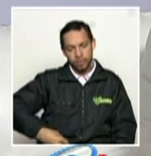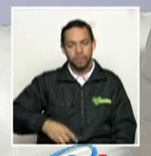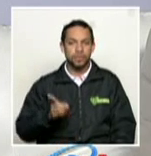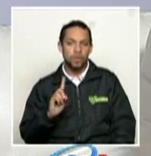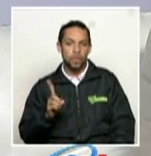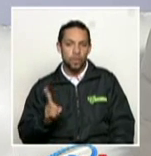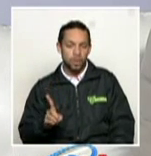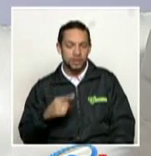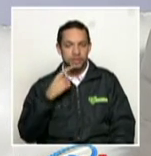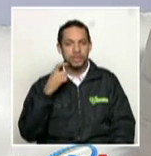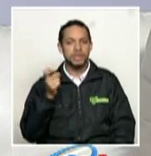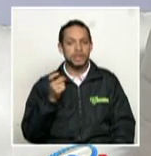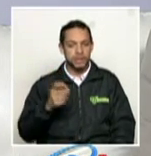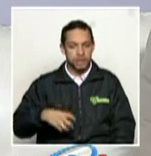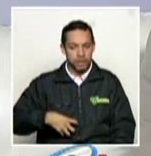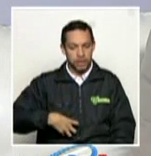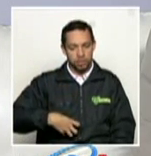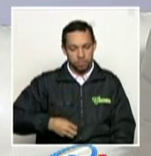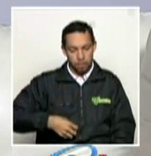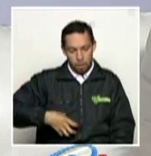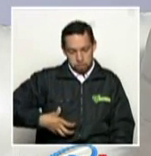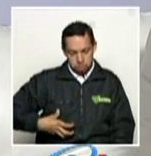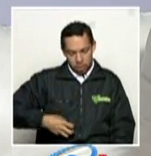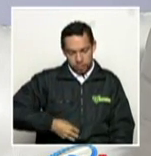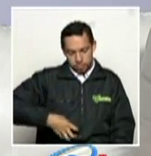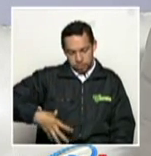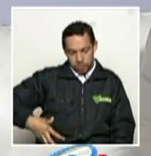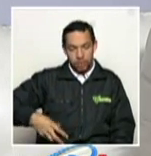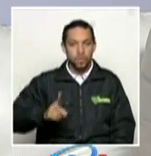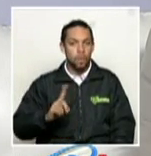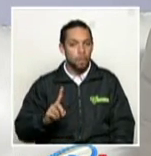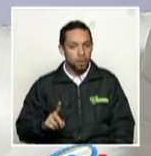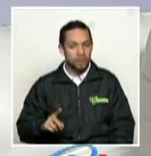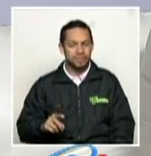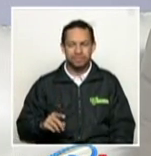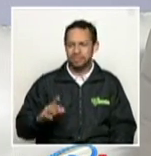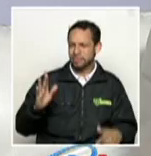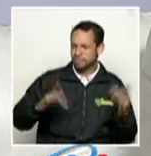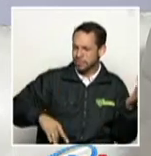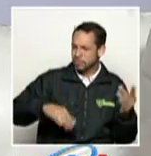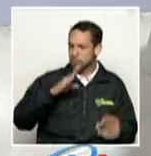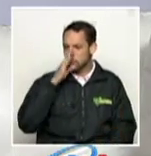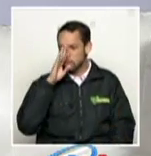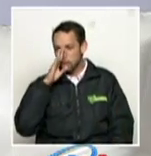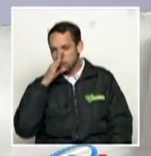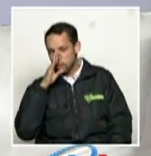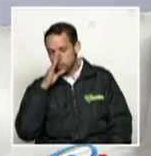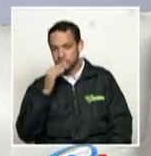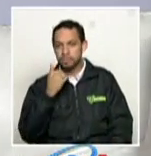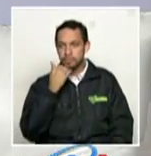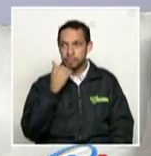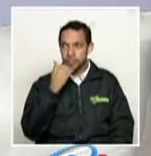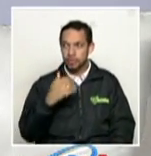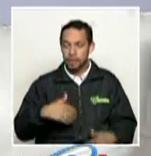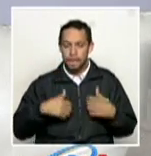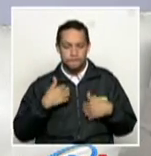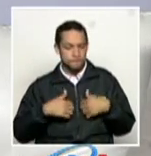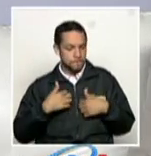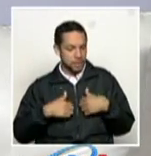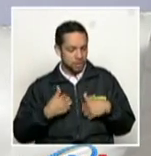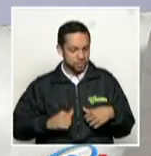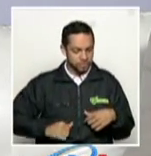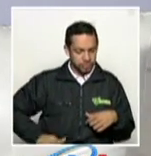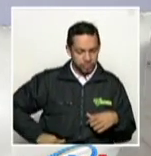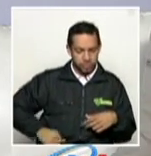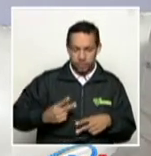a uno no le sacan el vaso porque lo tiene grande. Entonces ahí estoy con esa duda, de que me da miedo hacerme operar, o si